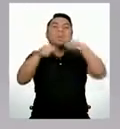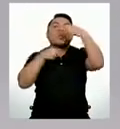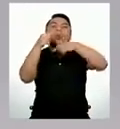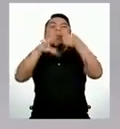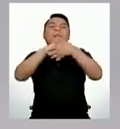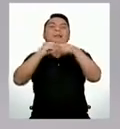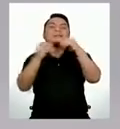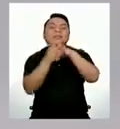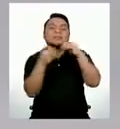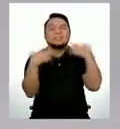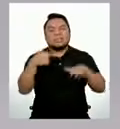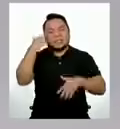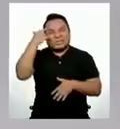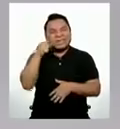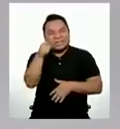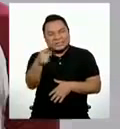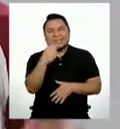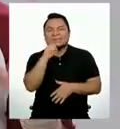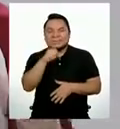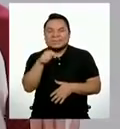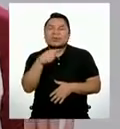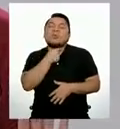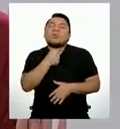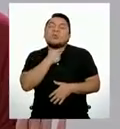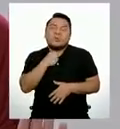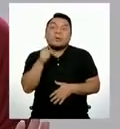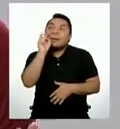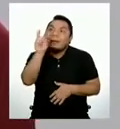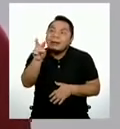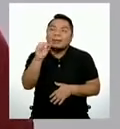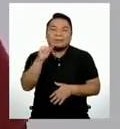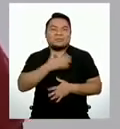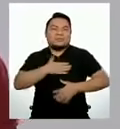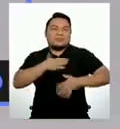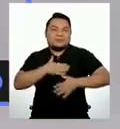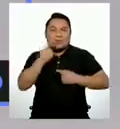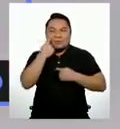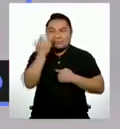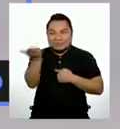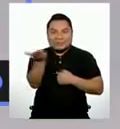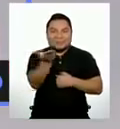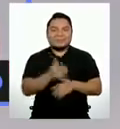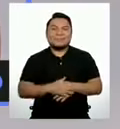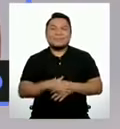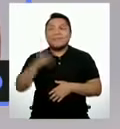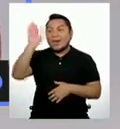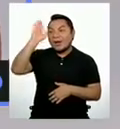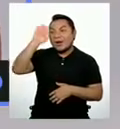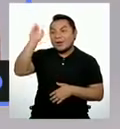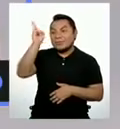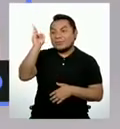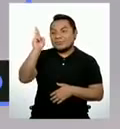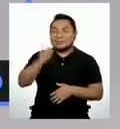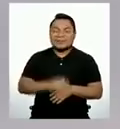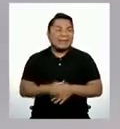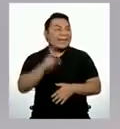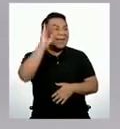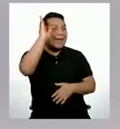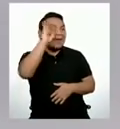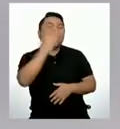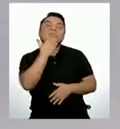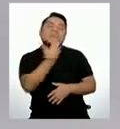una historia que estoy segura les encantará escuchar y que estoy muy ansiosa por conocer. Hola profesor. Muchas gracias Patricia.